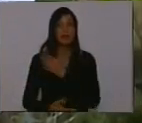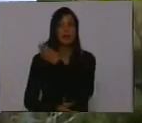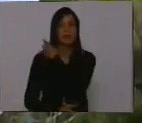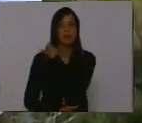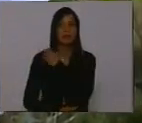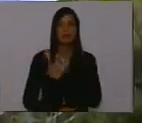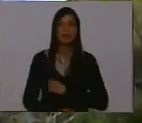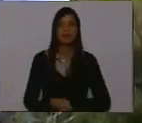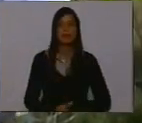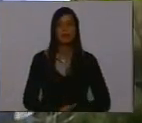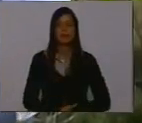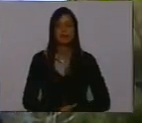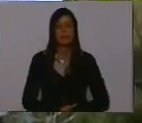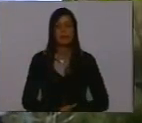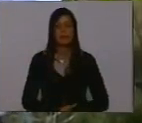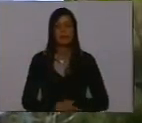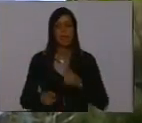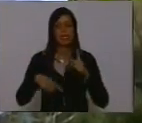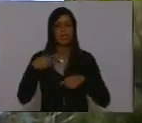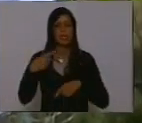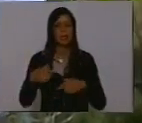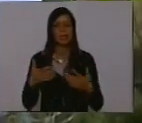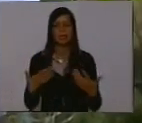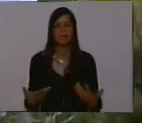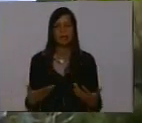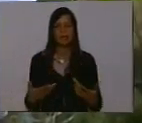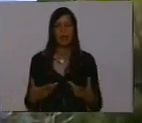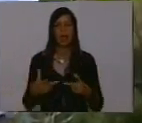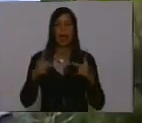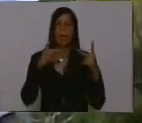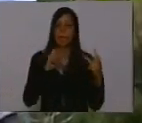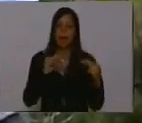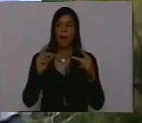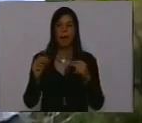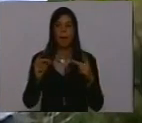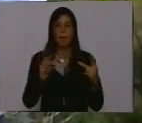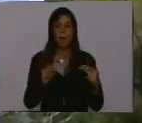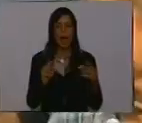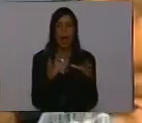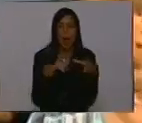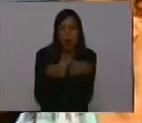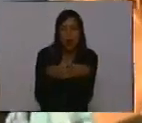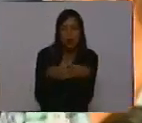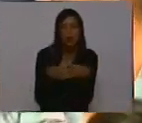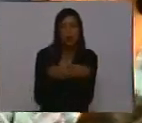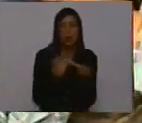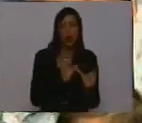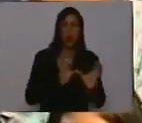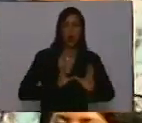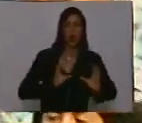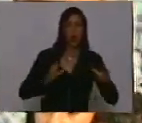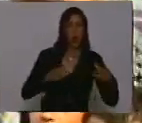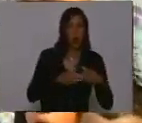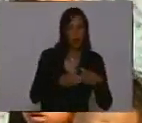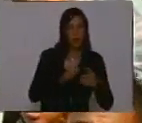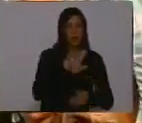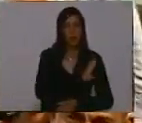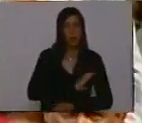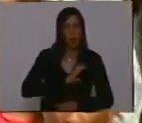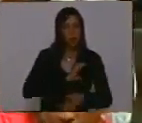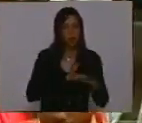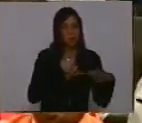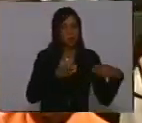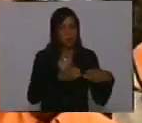Esto luego fue llevado a un trabajo mancomunado entre la Comisión